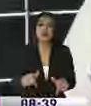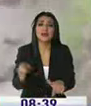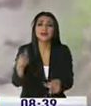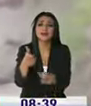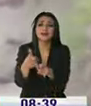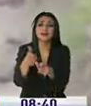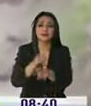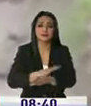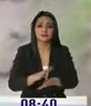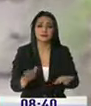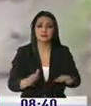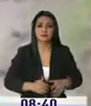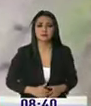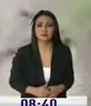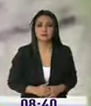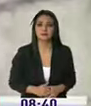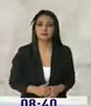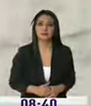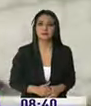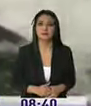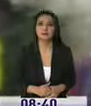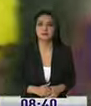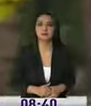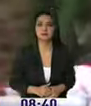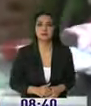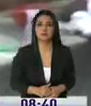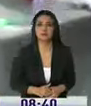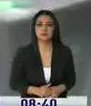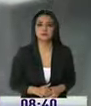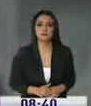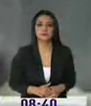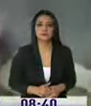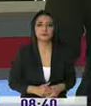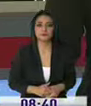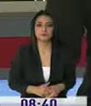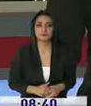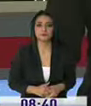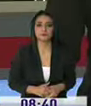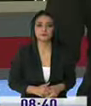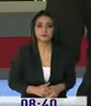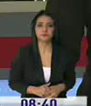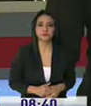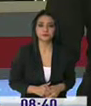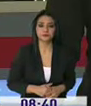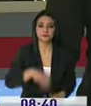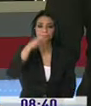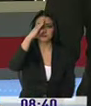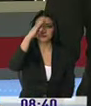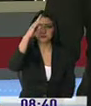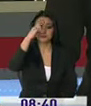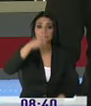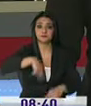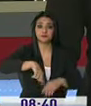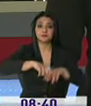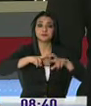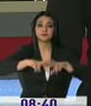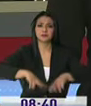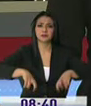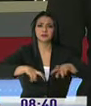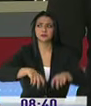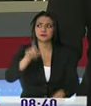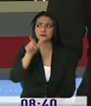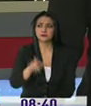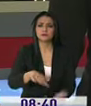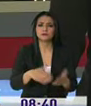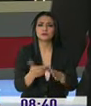nomás. Desde la provincia del Carchi, informa Miriam Enríquez. La Policía Nacional investiga el crimen de un